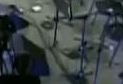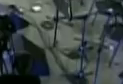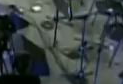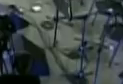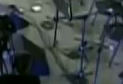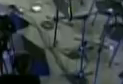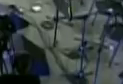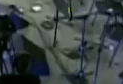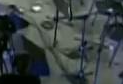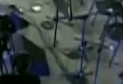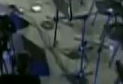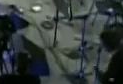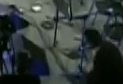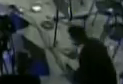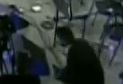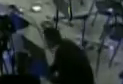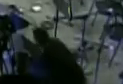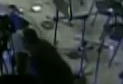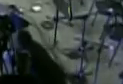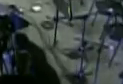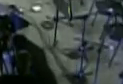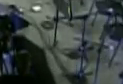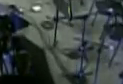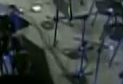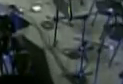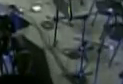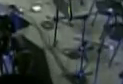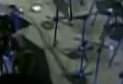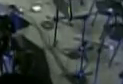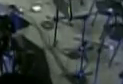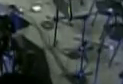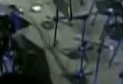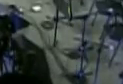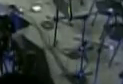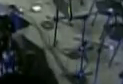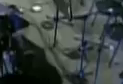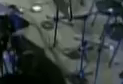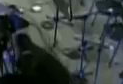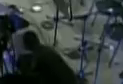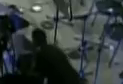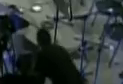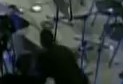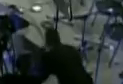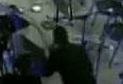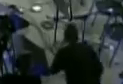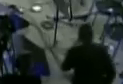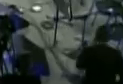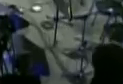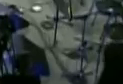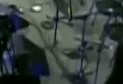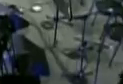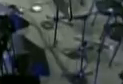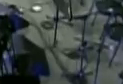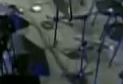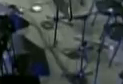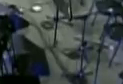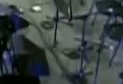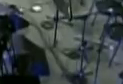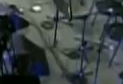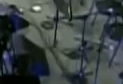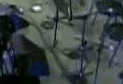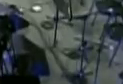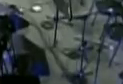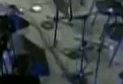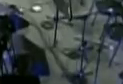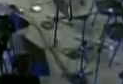Seguimos acá en la sala José Félix Rivas del Teatro Teresa Carreño, pero de inmediato vamos a escuchar la intervención que realiza el canciller venezolano Jorge